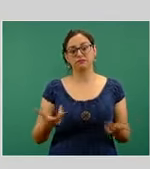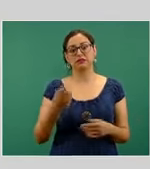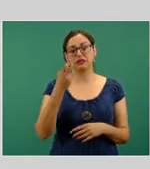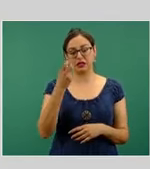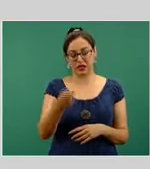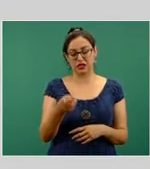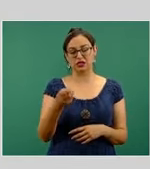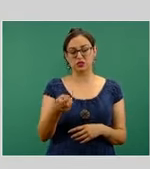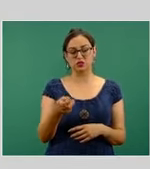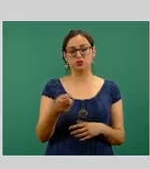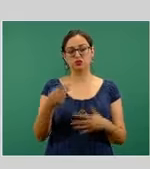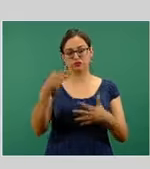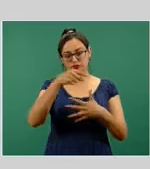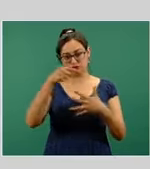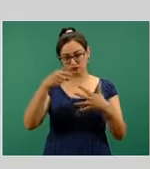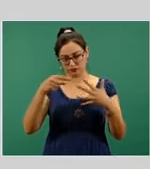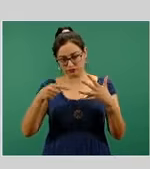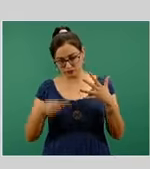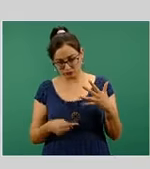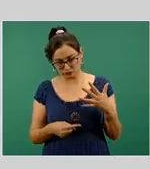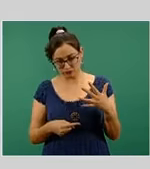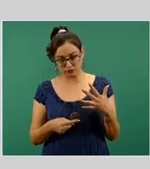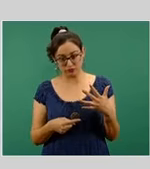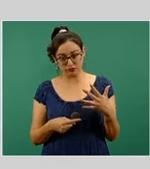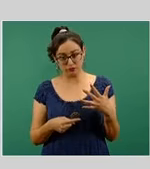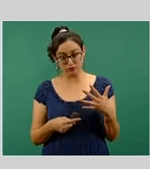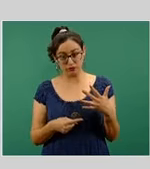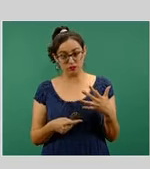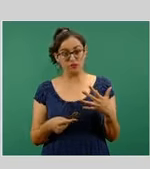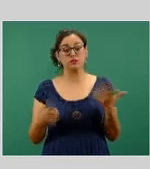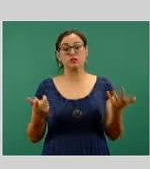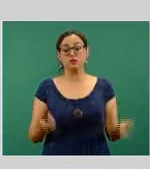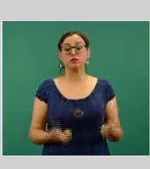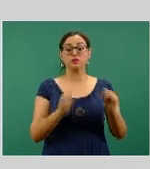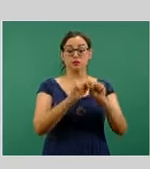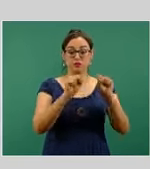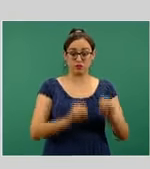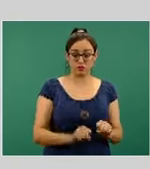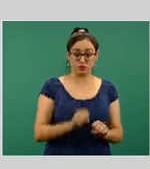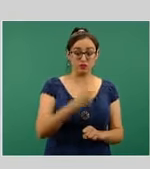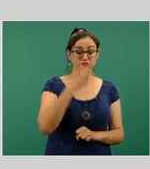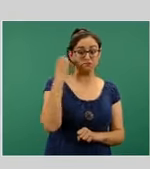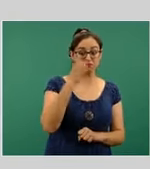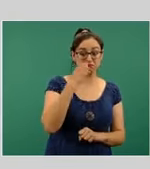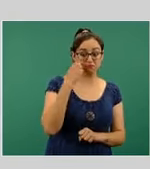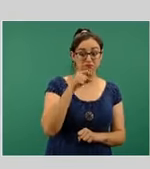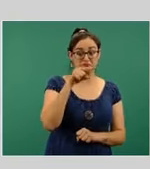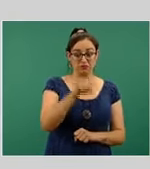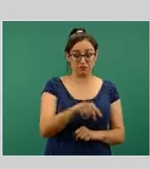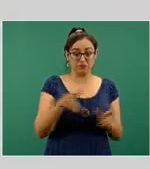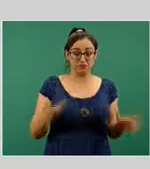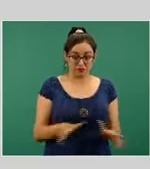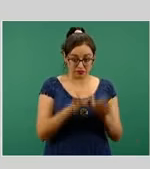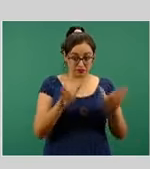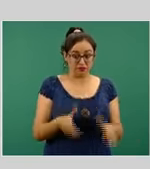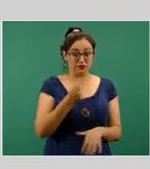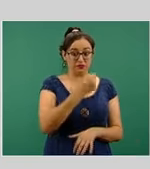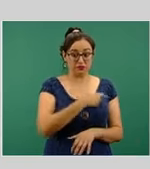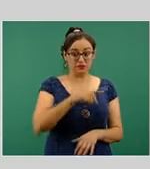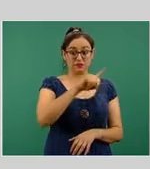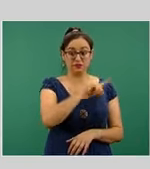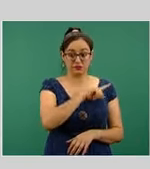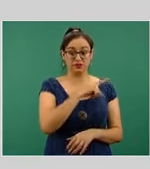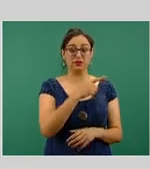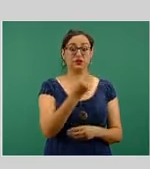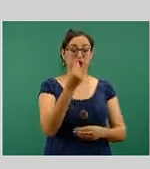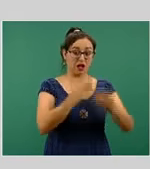principales componentes. Hay por una parte un sistema escolar en el que requerimos espacios que promuevan la salud, la alimentación y la actividad